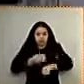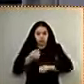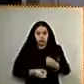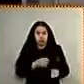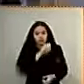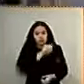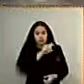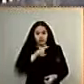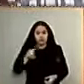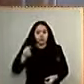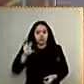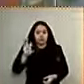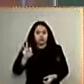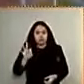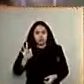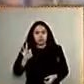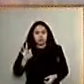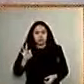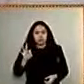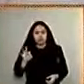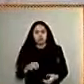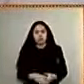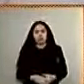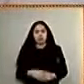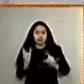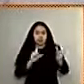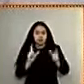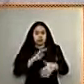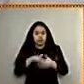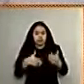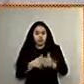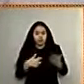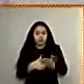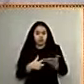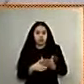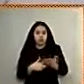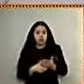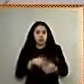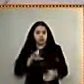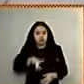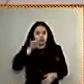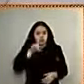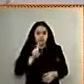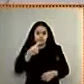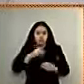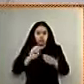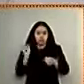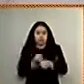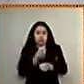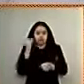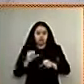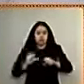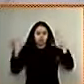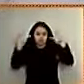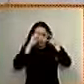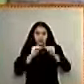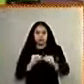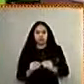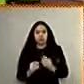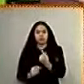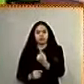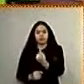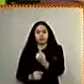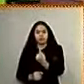0 al 9. Preparen sus boletitos porque vamos a seleccionar el primer dígito ganador de esta noche.